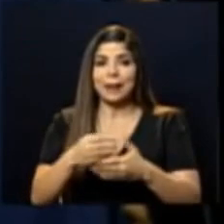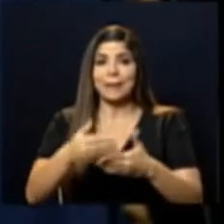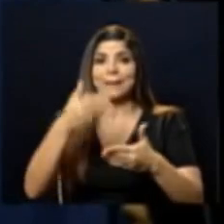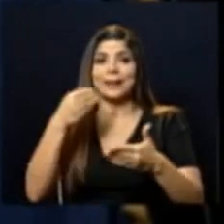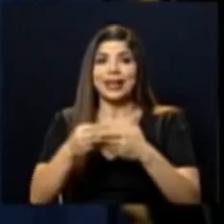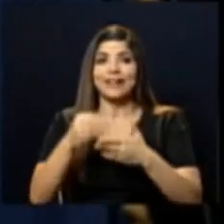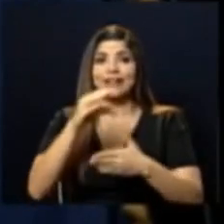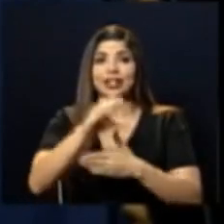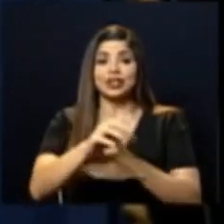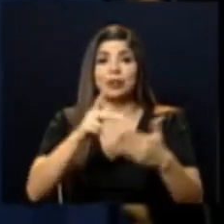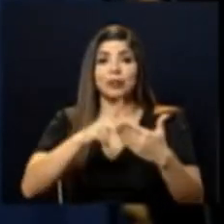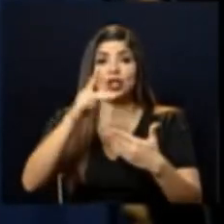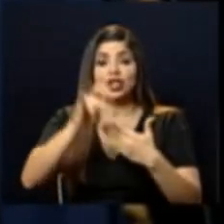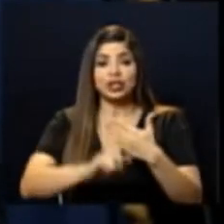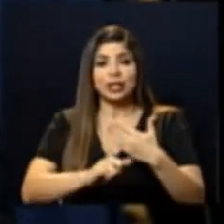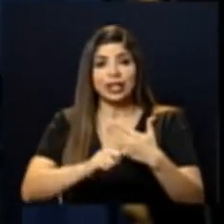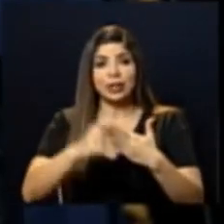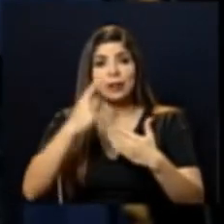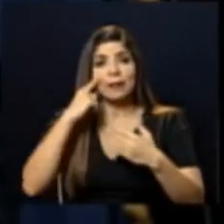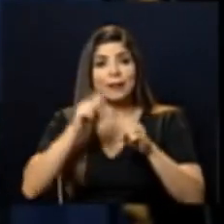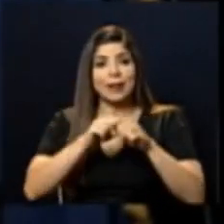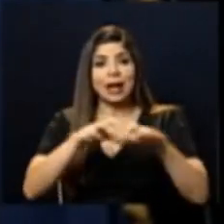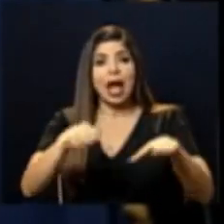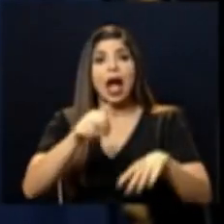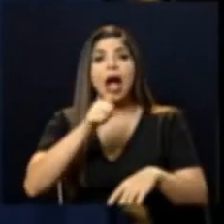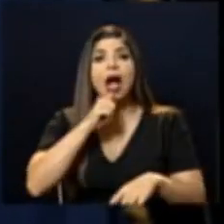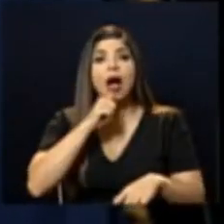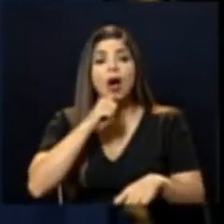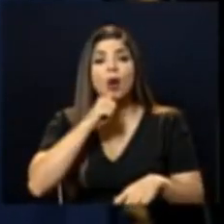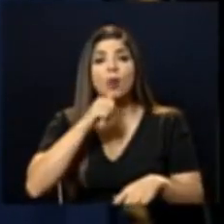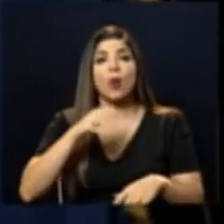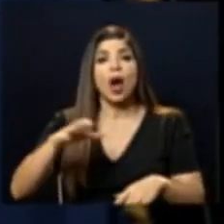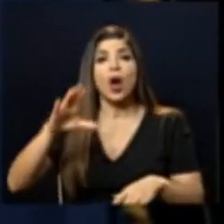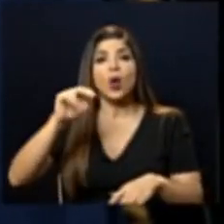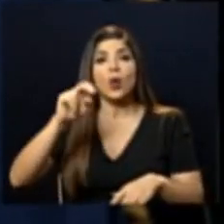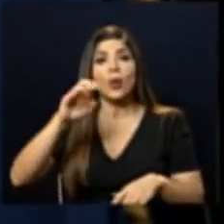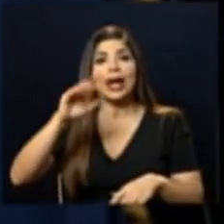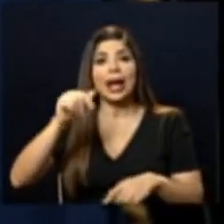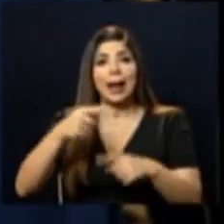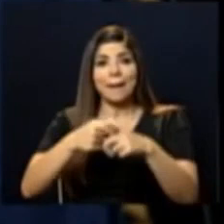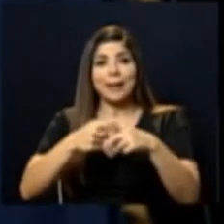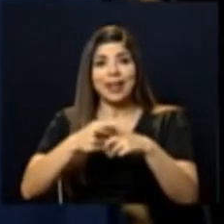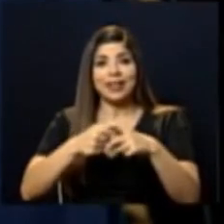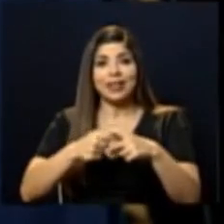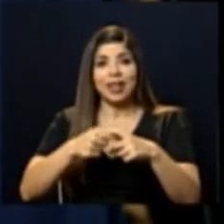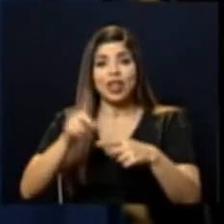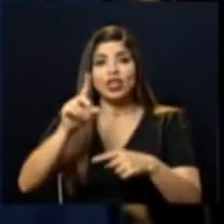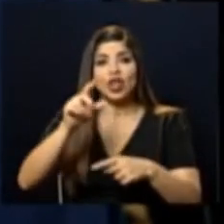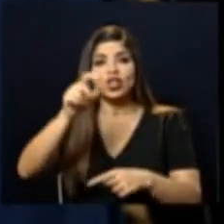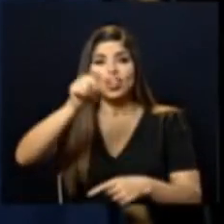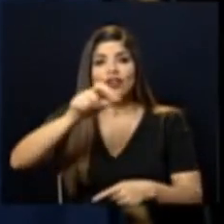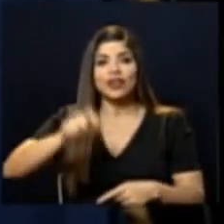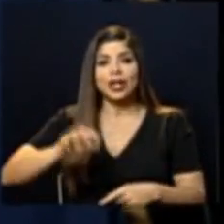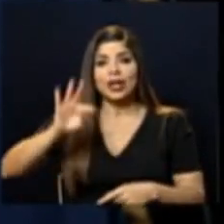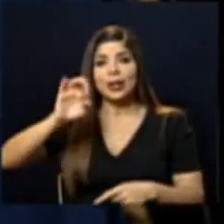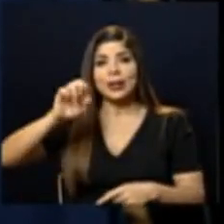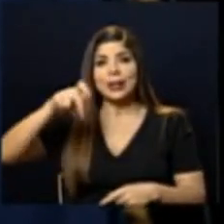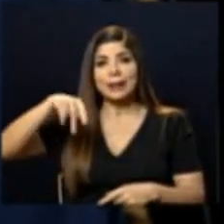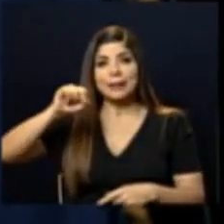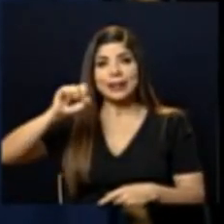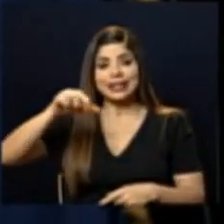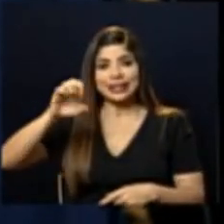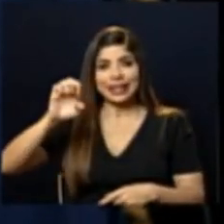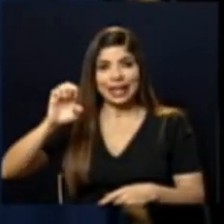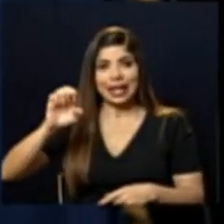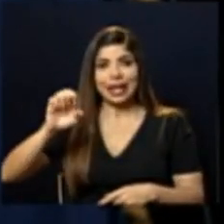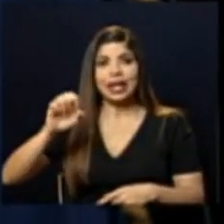preinversión del proyecto de abastecimiento de agua para la cuenca media del río Tempisque y comunidades costeras,